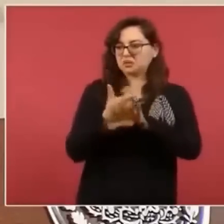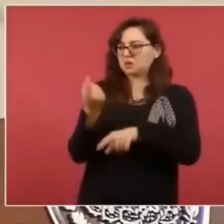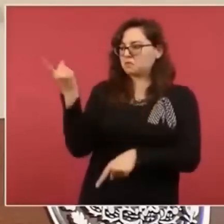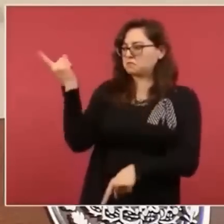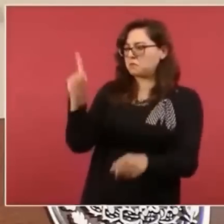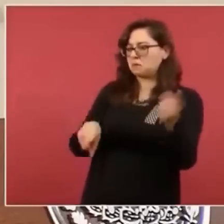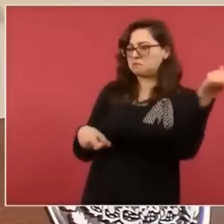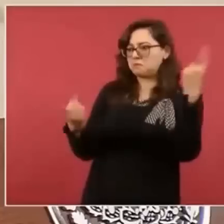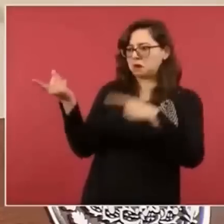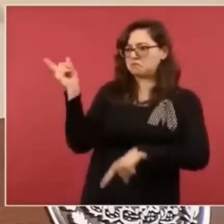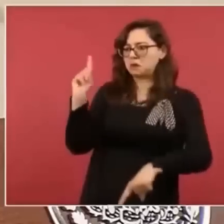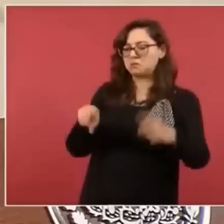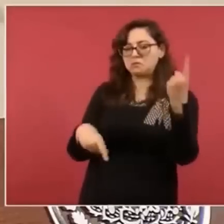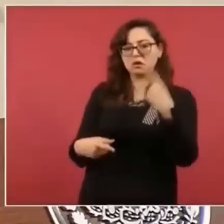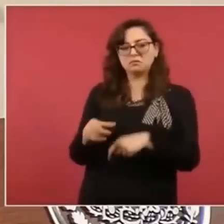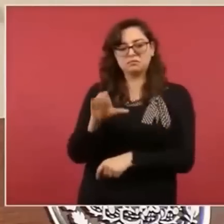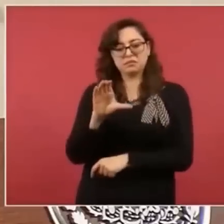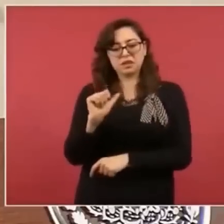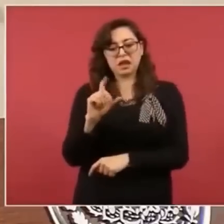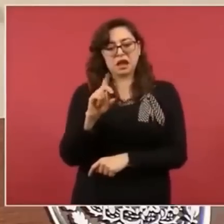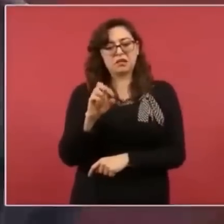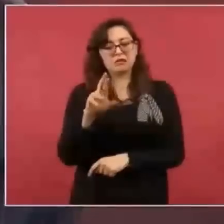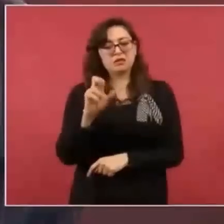¿Por qué no explica todo eso?